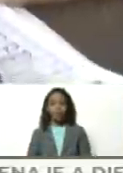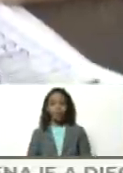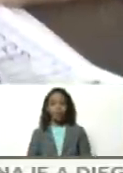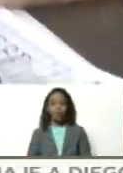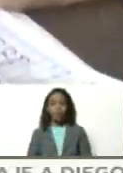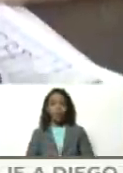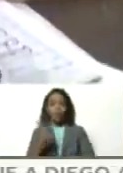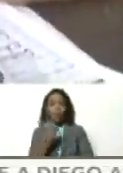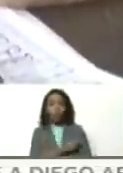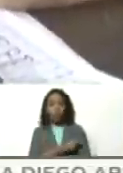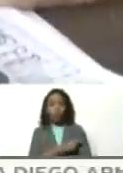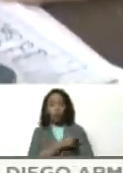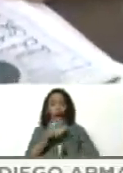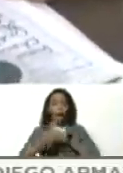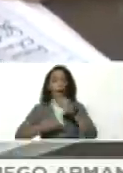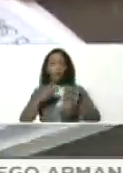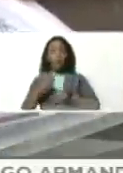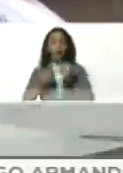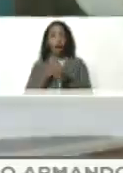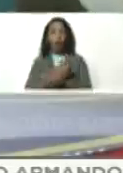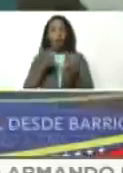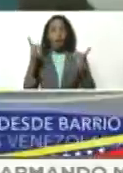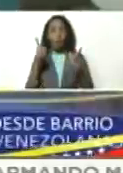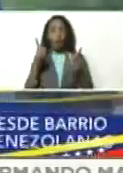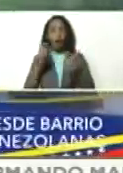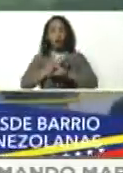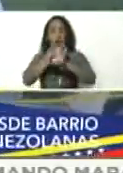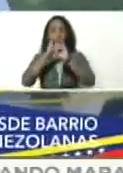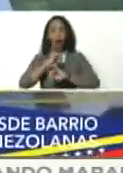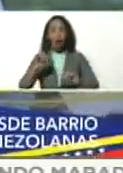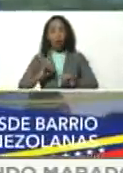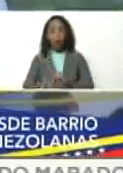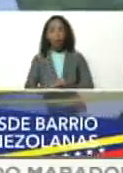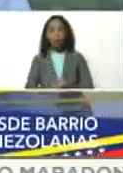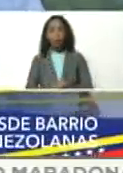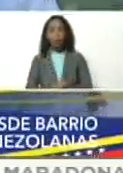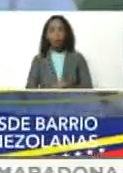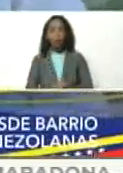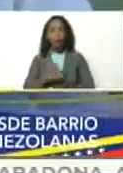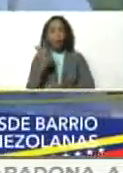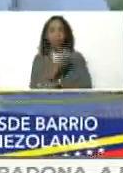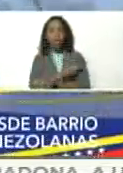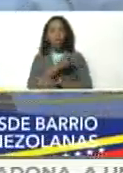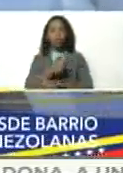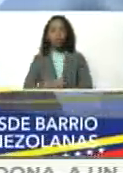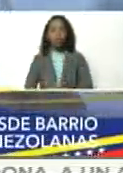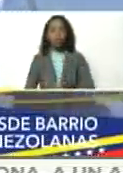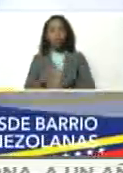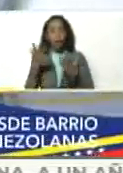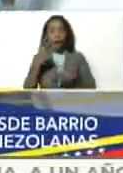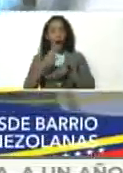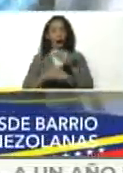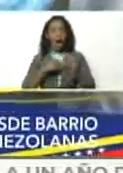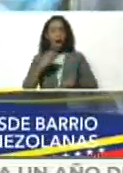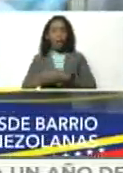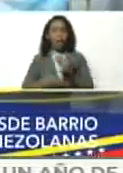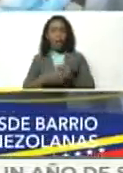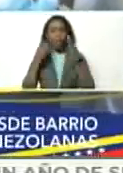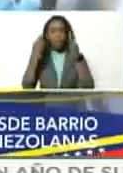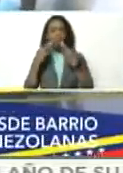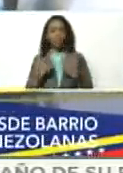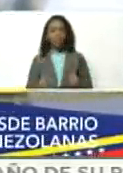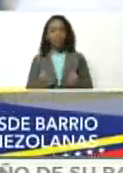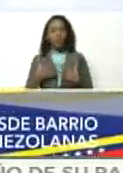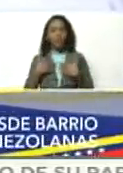la vacunación es garantía de libertad, de felicidad. La vacunación es garantía de seguridad,